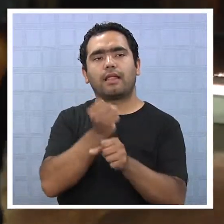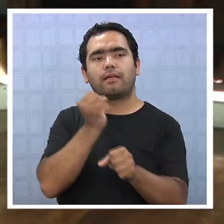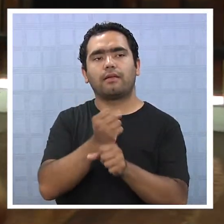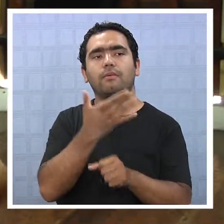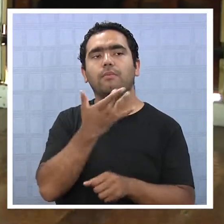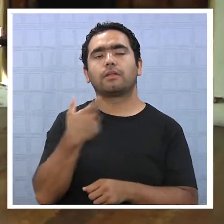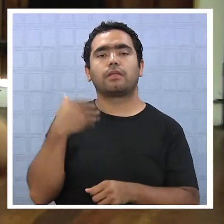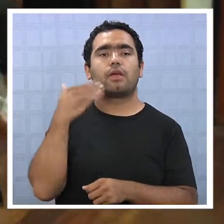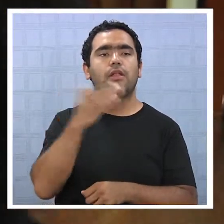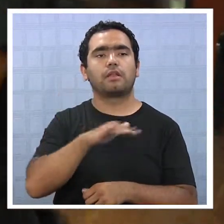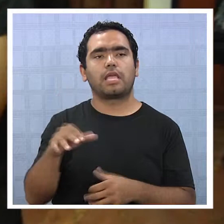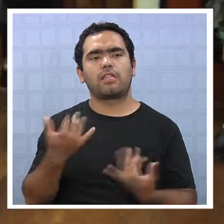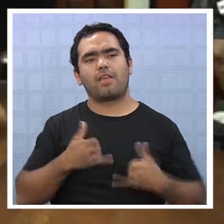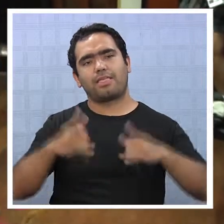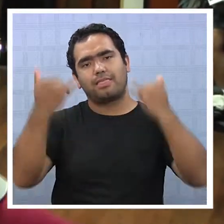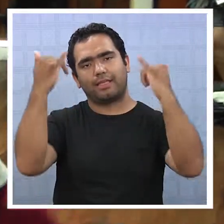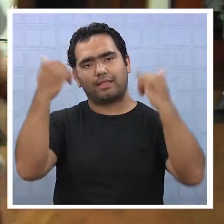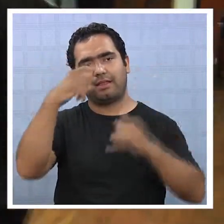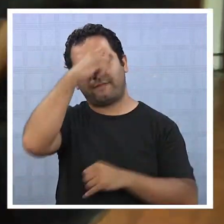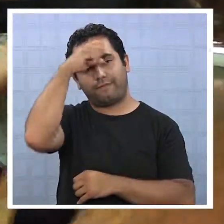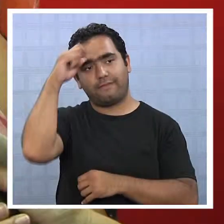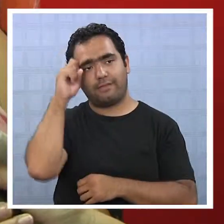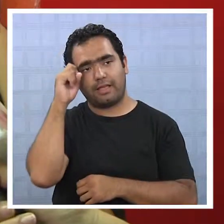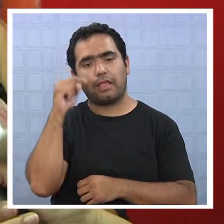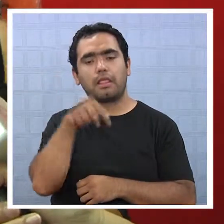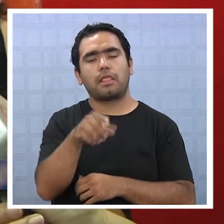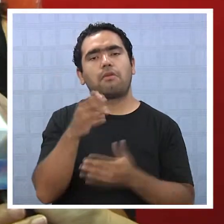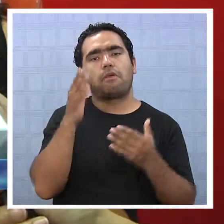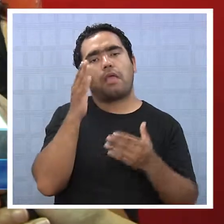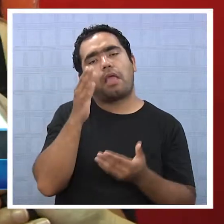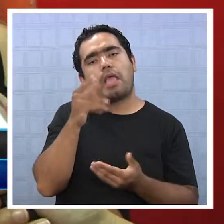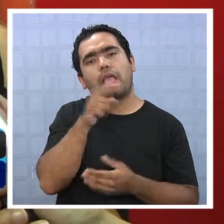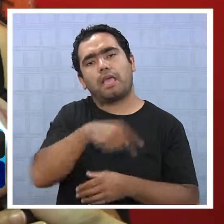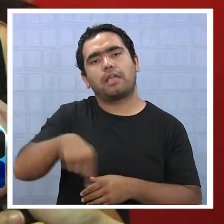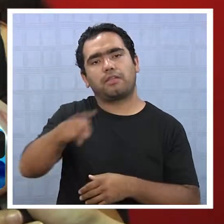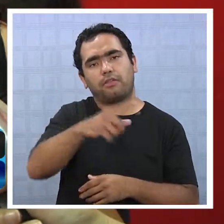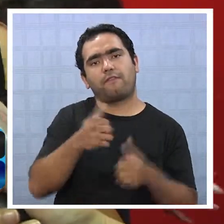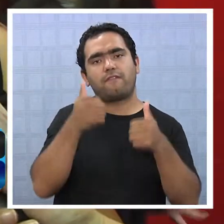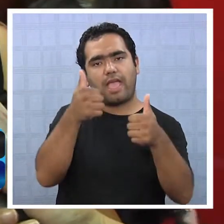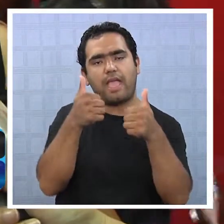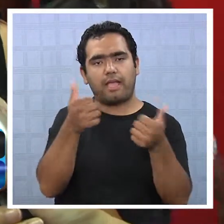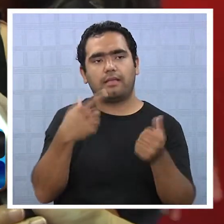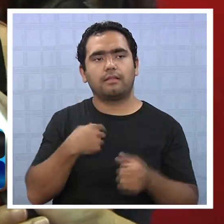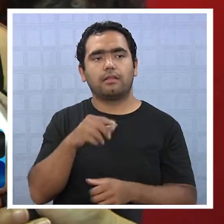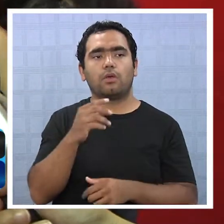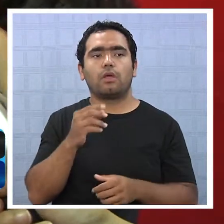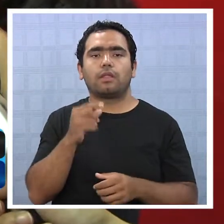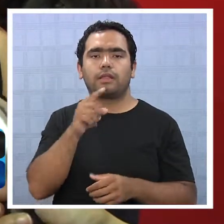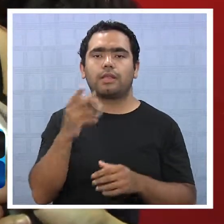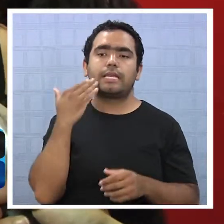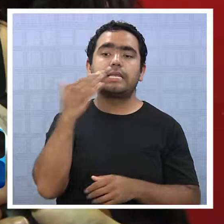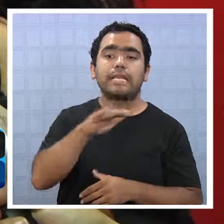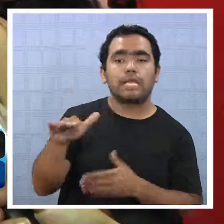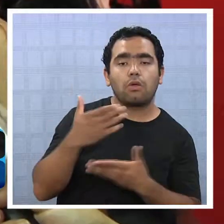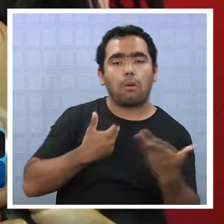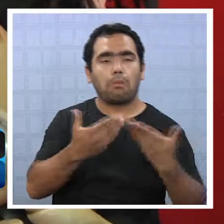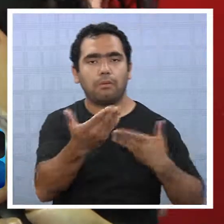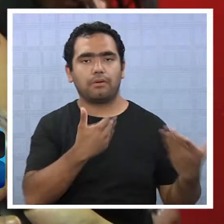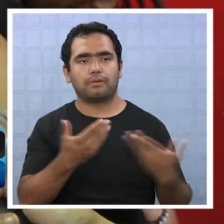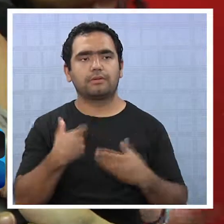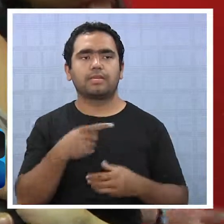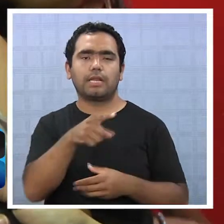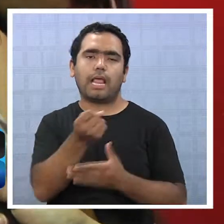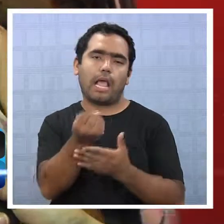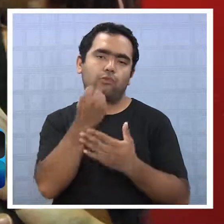trabajadores. Porque los niños se tienen que entretener en vacaciones, tienen que pasarla bien. Es justo para ellos que también compartan con otros